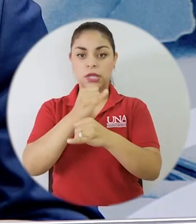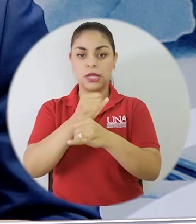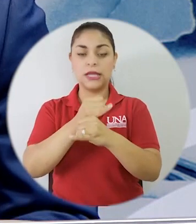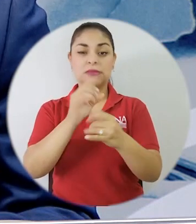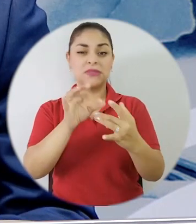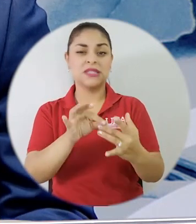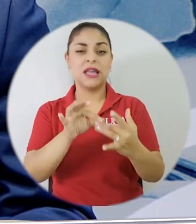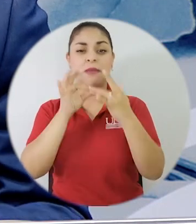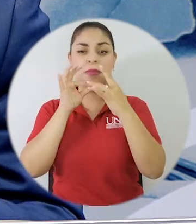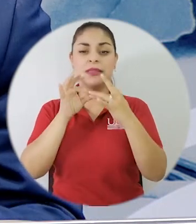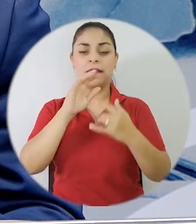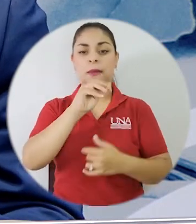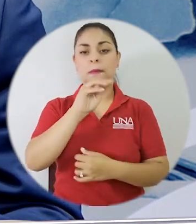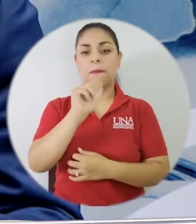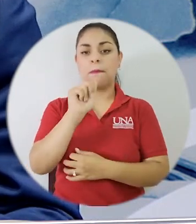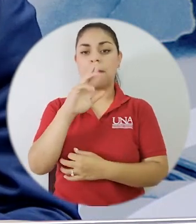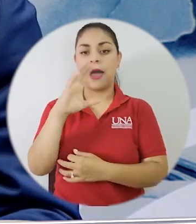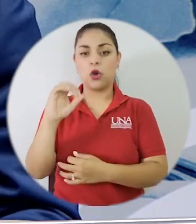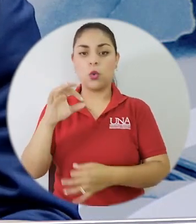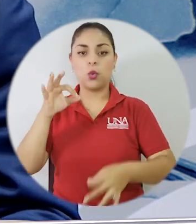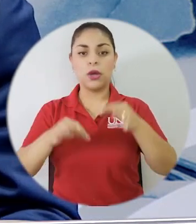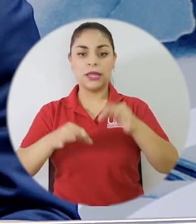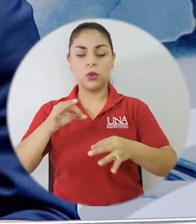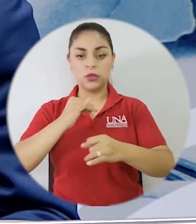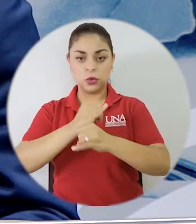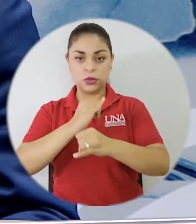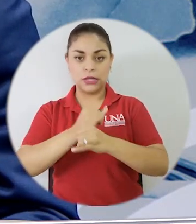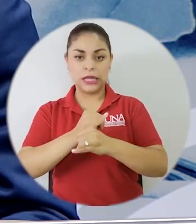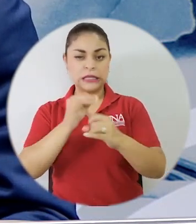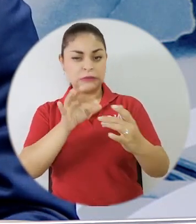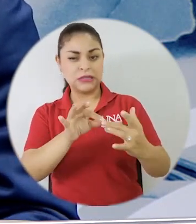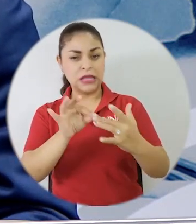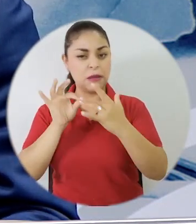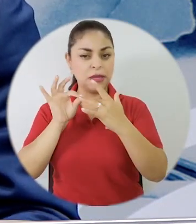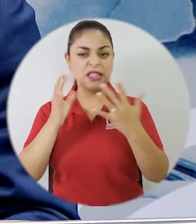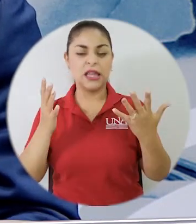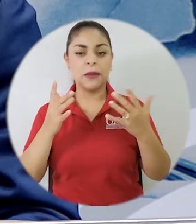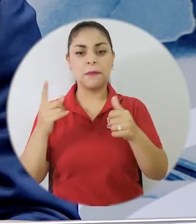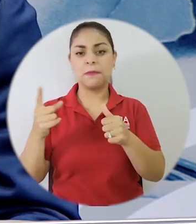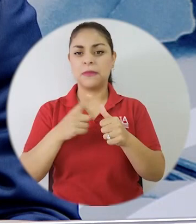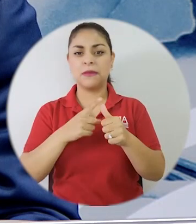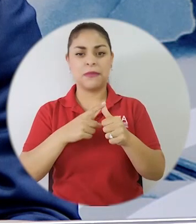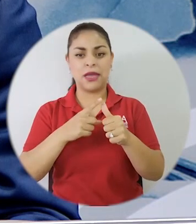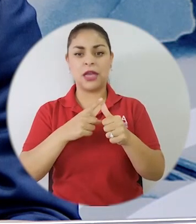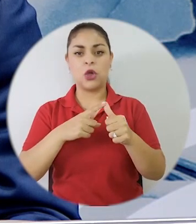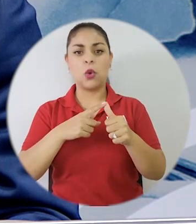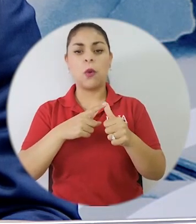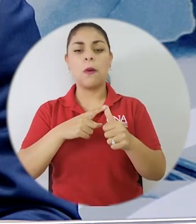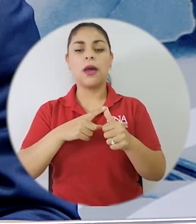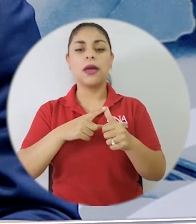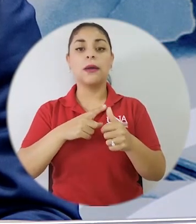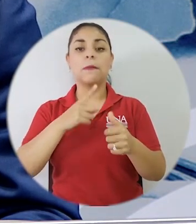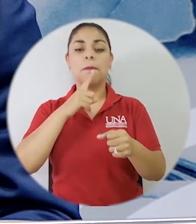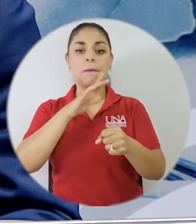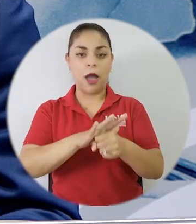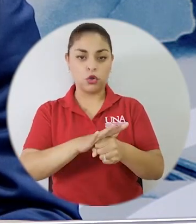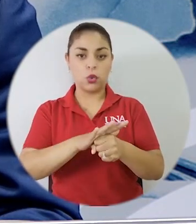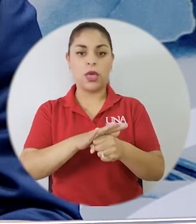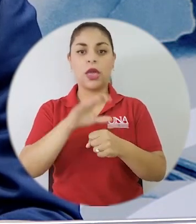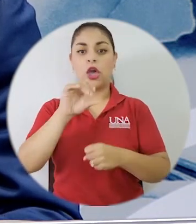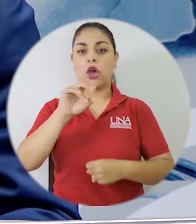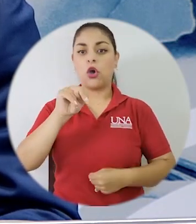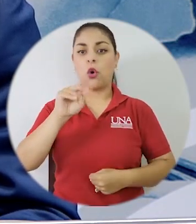jurídico institucional, particularmente desde la primera constituyente, el Pacto de Concordia, pasando por